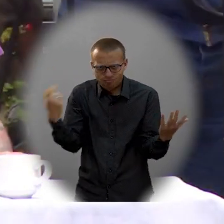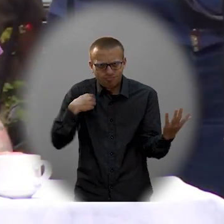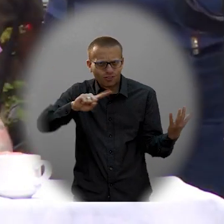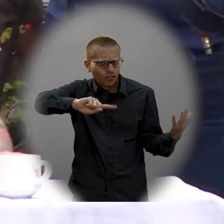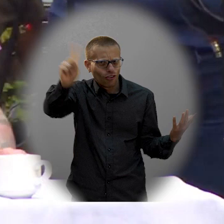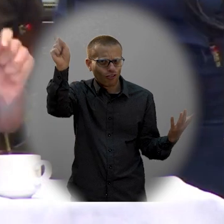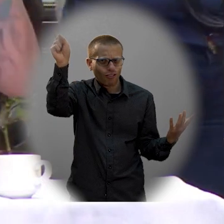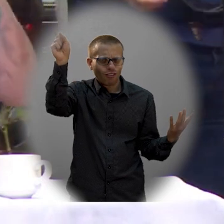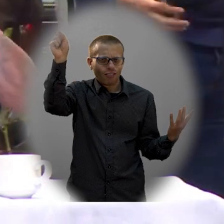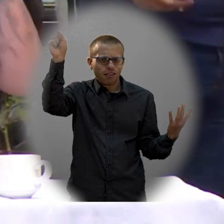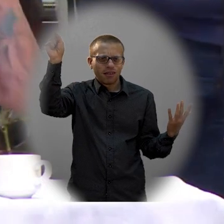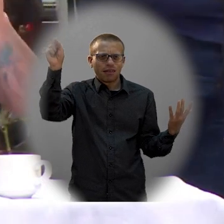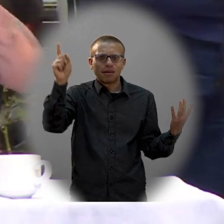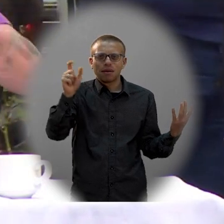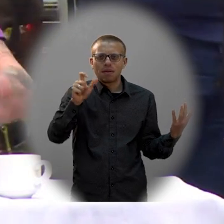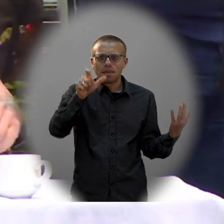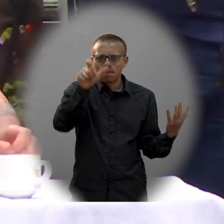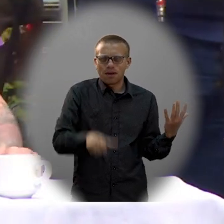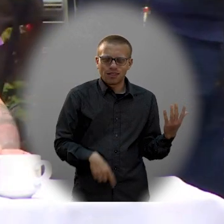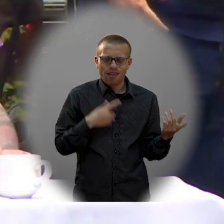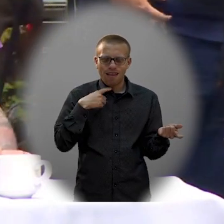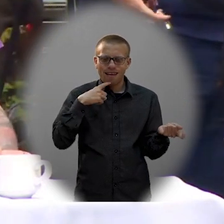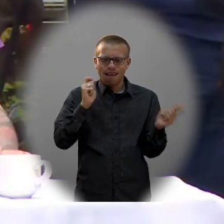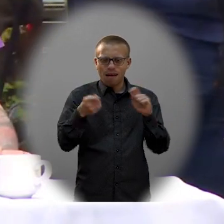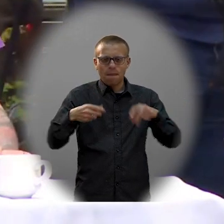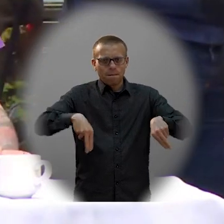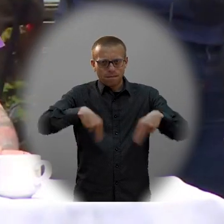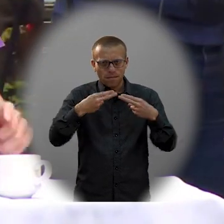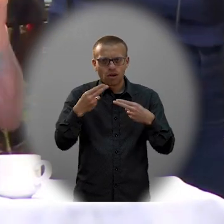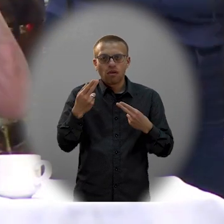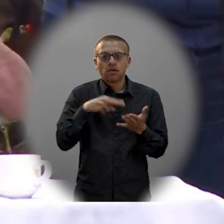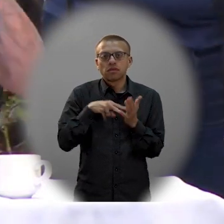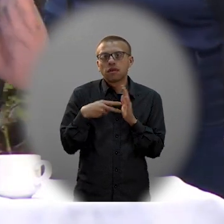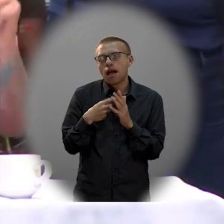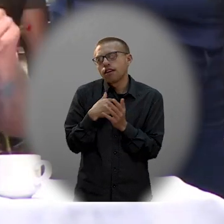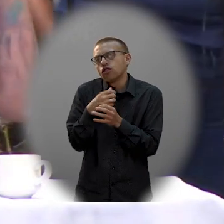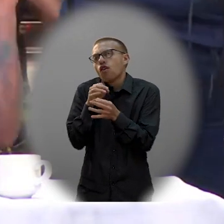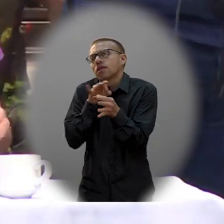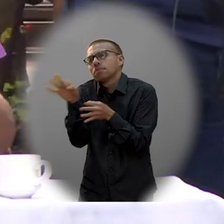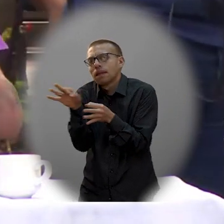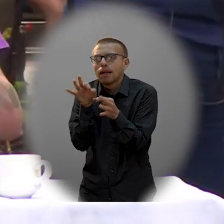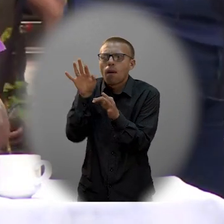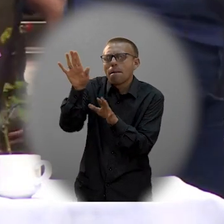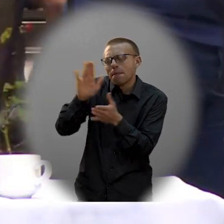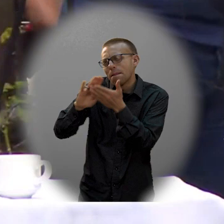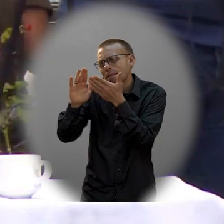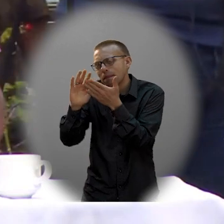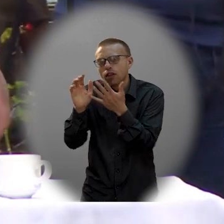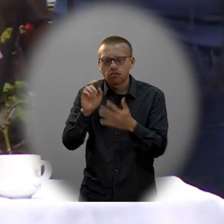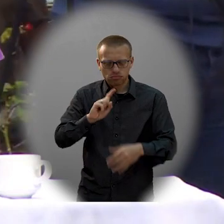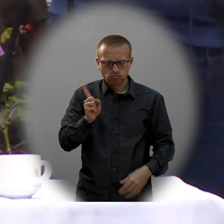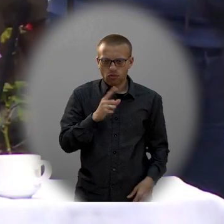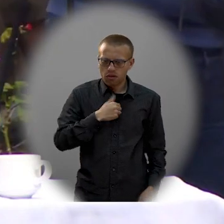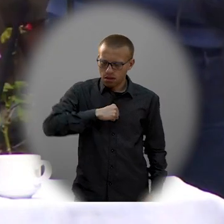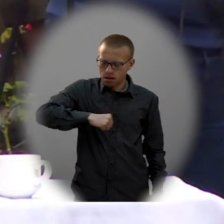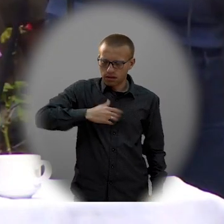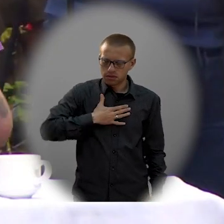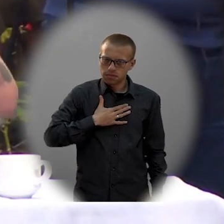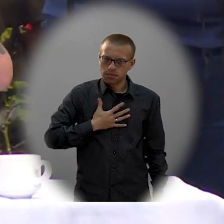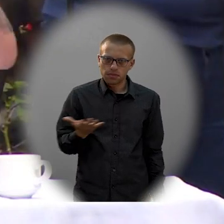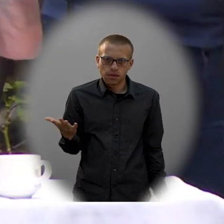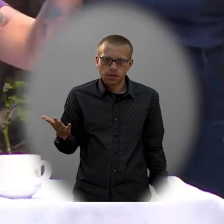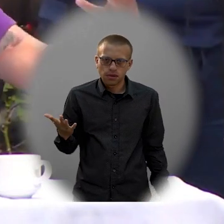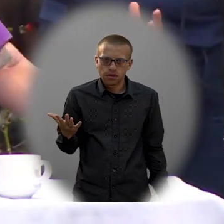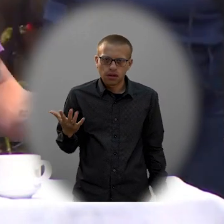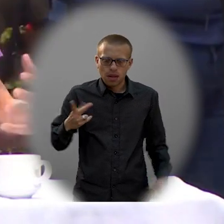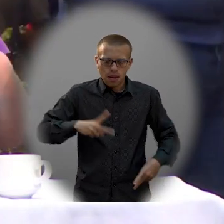personas cisgénero es que no tienen que explicar sus existencias. Entonces, si esta universidad no garantiza esas condiciones para